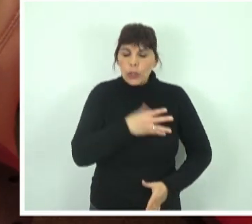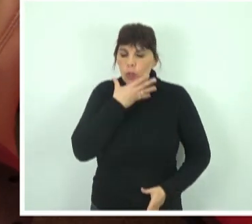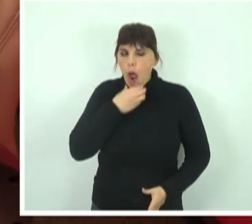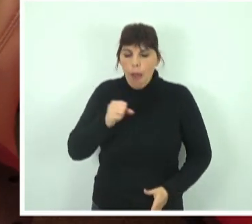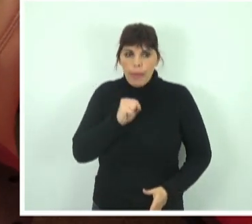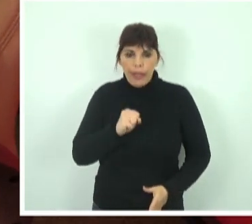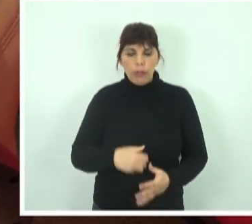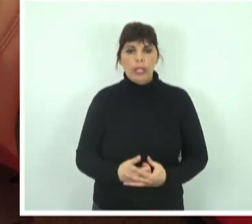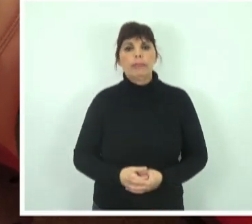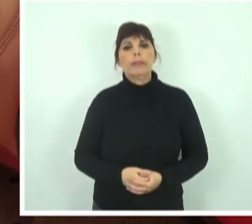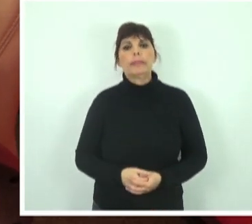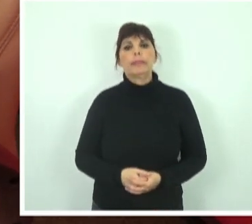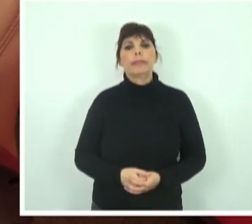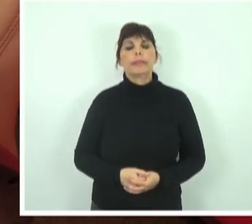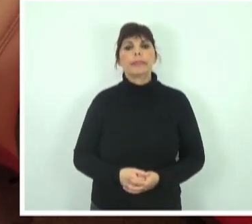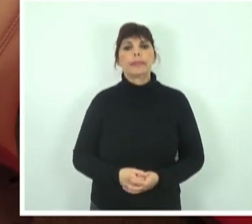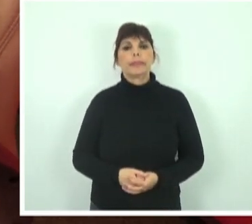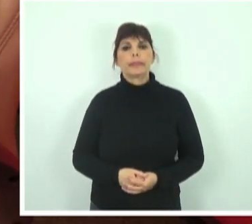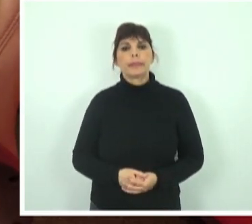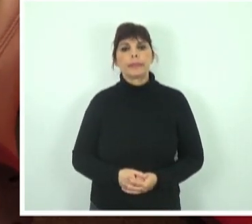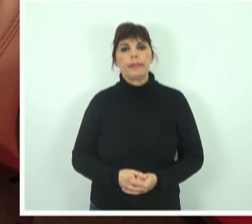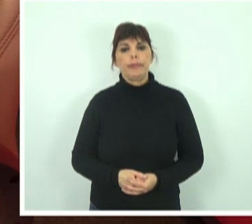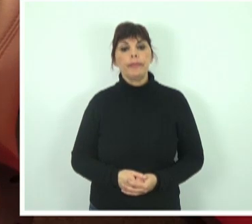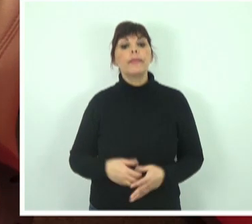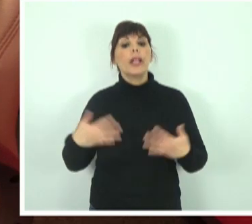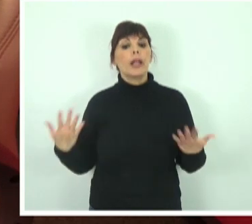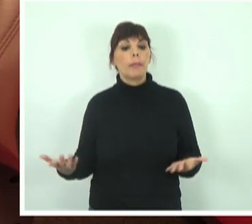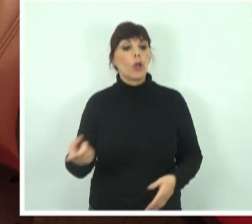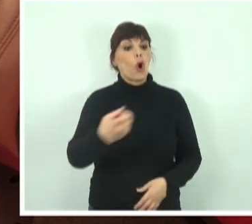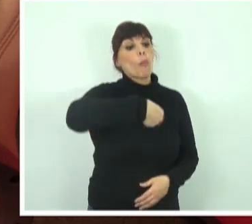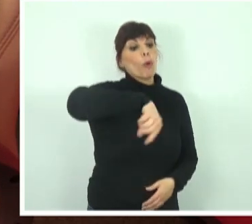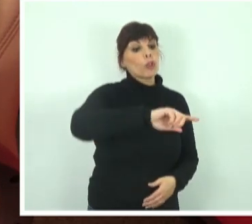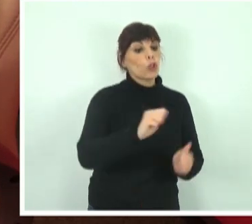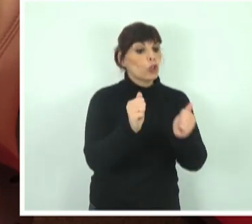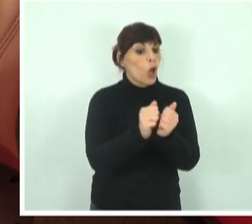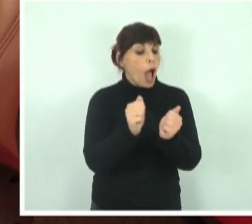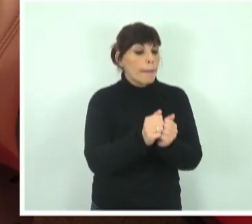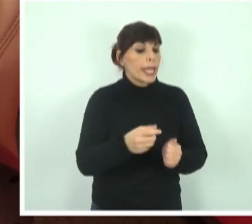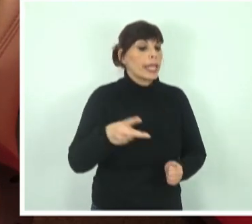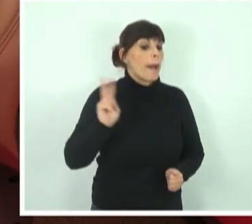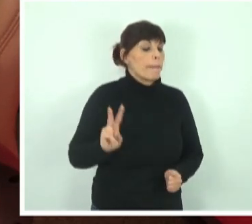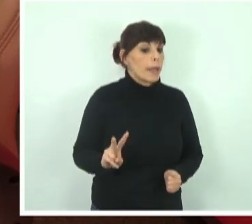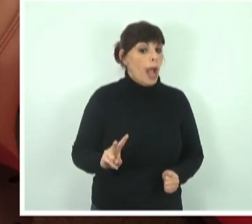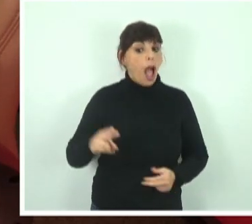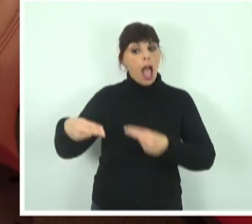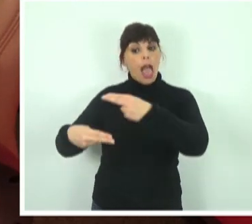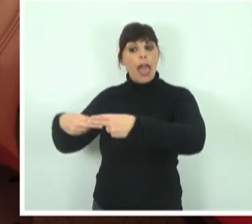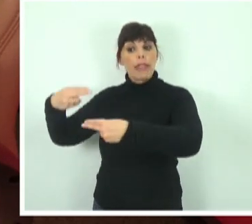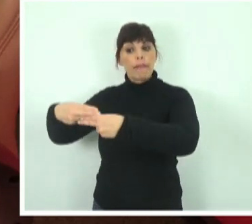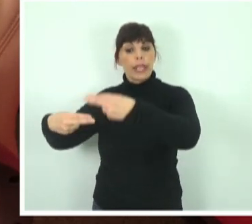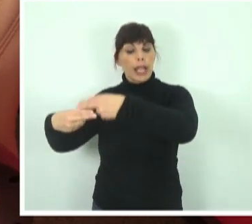5. En español dice, vosotros también, como piedra viva, sed edificados. En griego